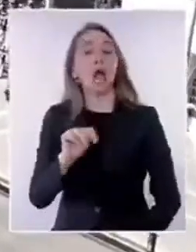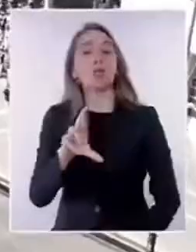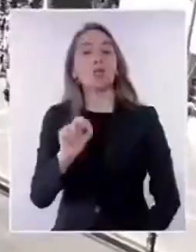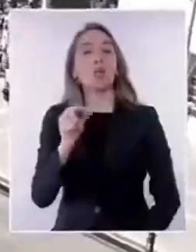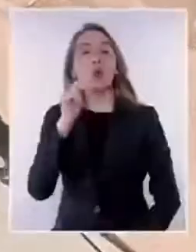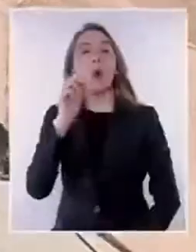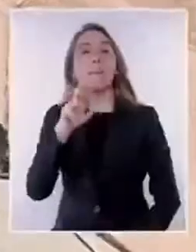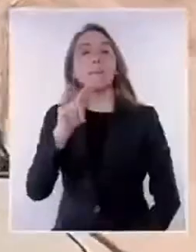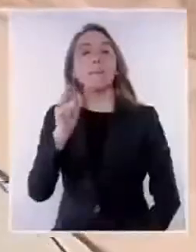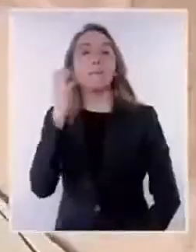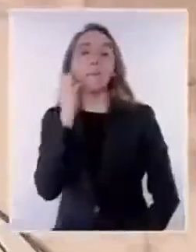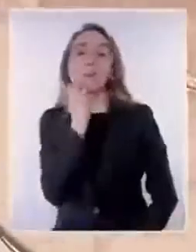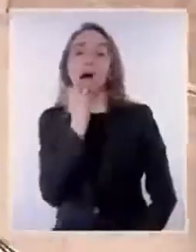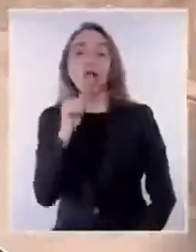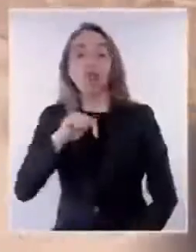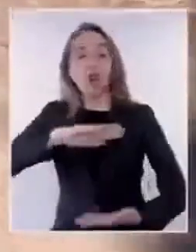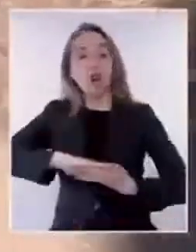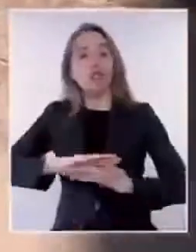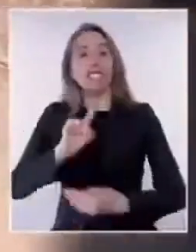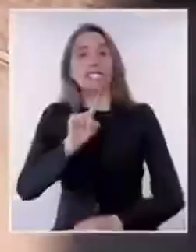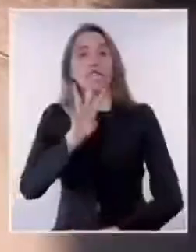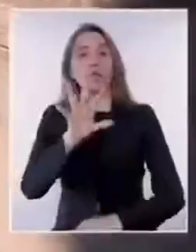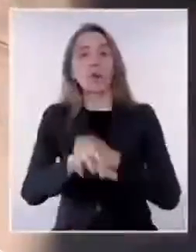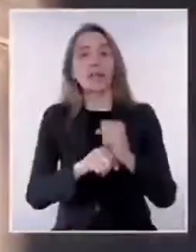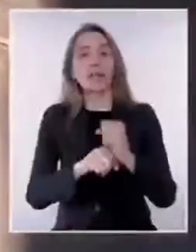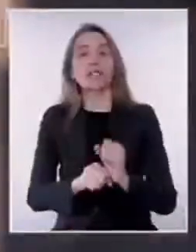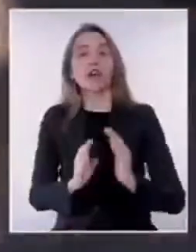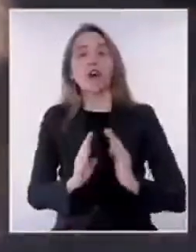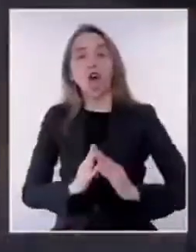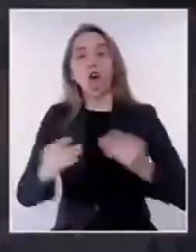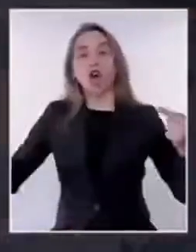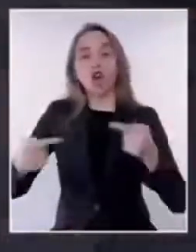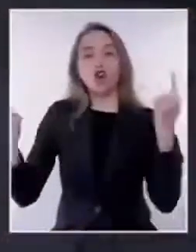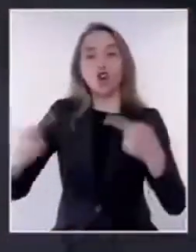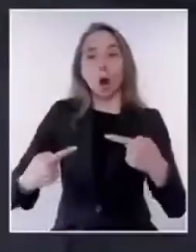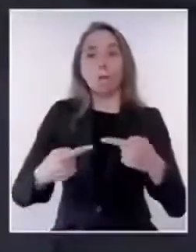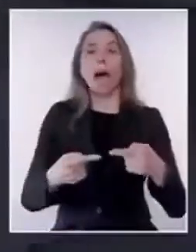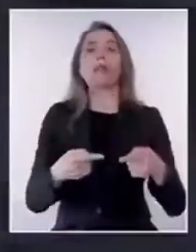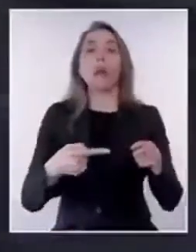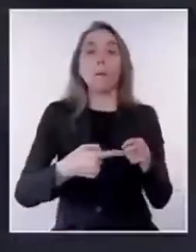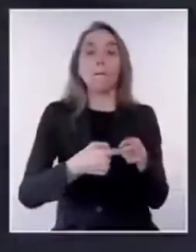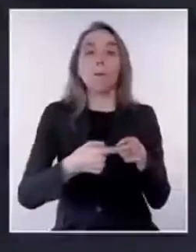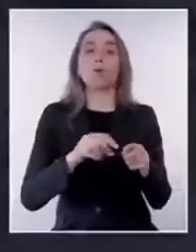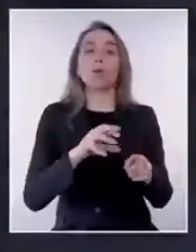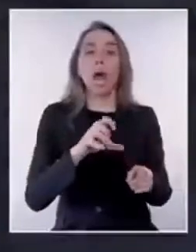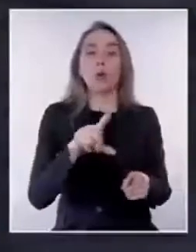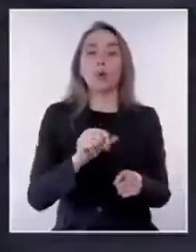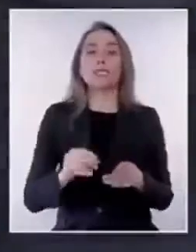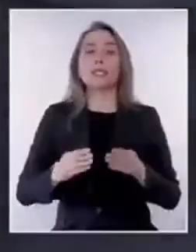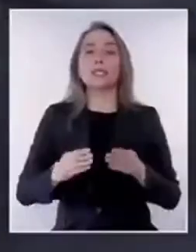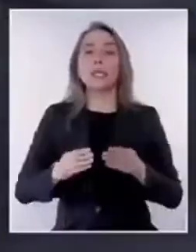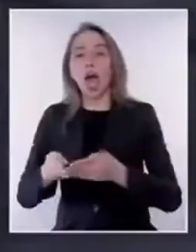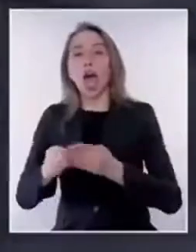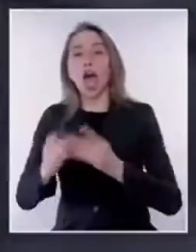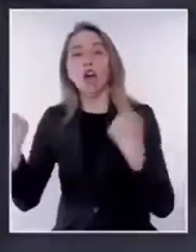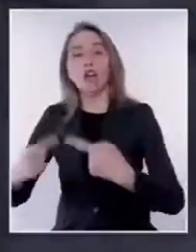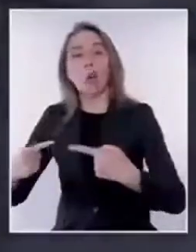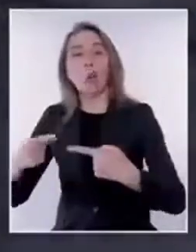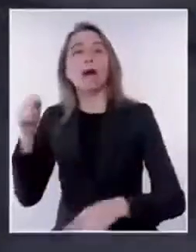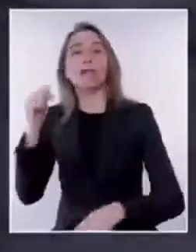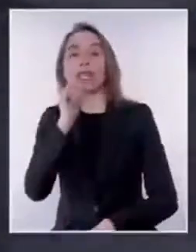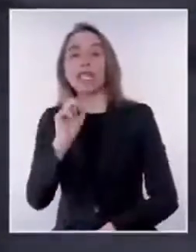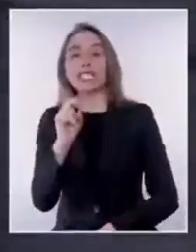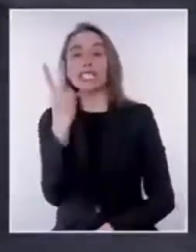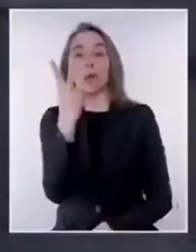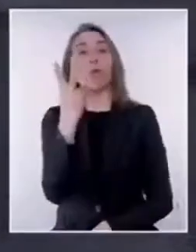que conmemoramos los 145 años de los combates navales de Punta Gruesa y también el combate naval de Iquique. Es la segunda vez además que